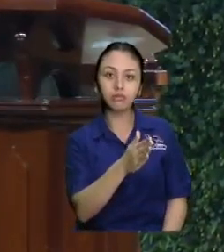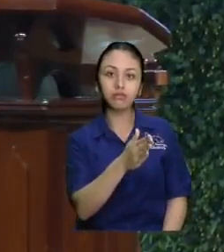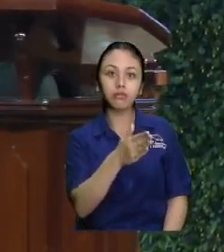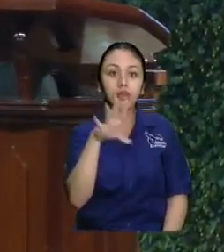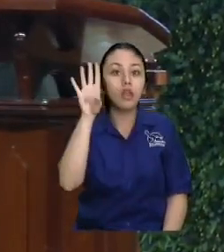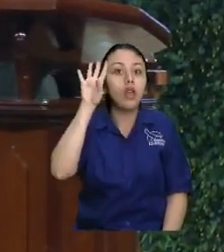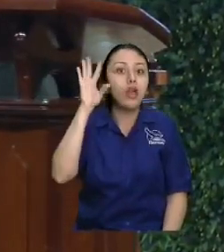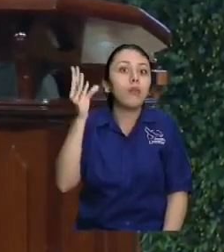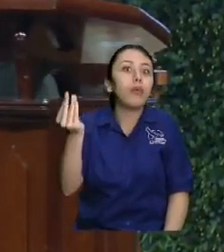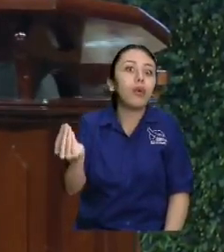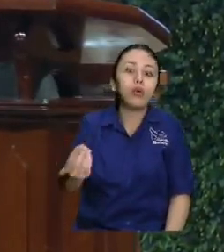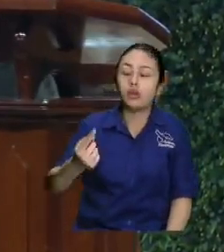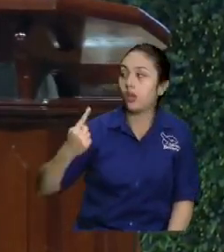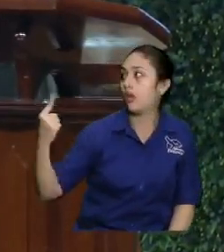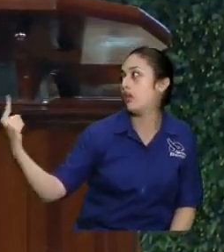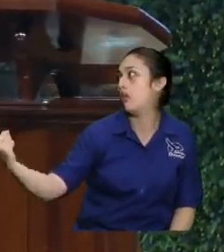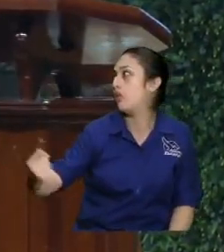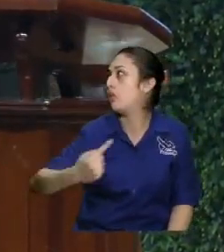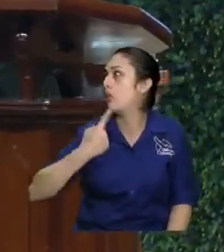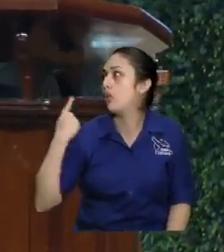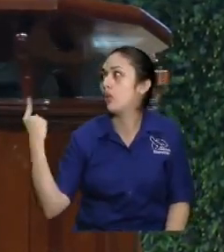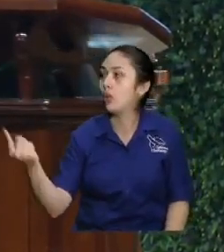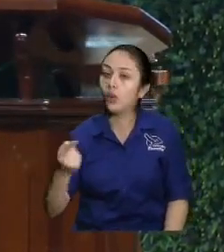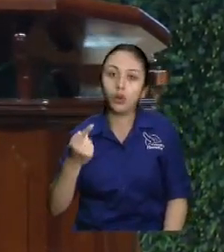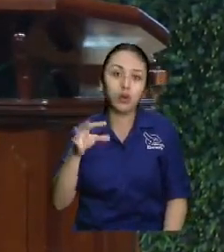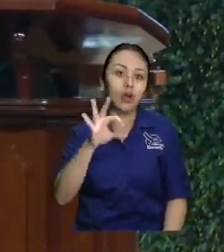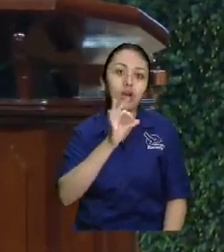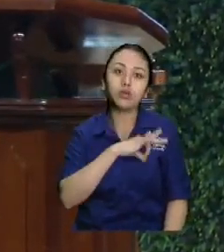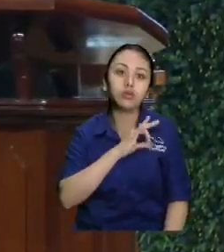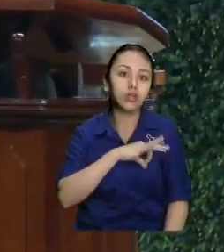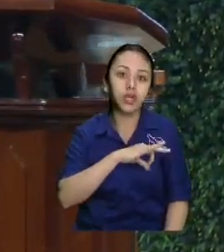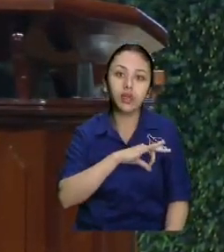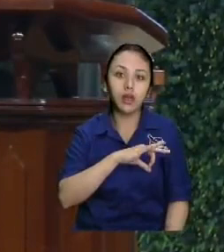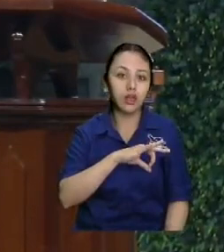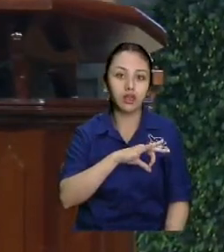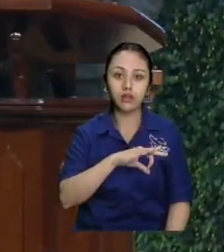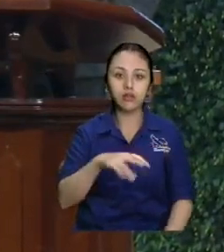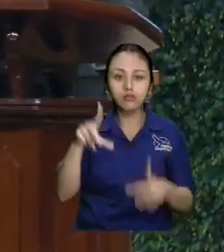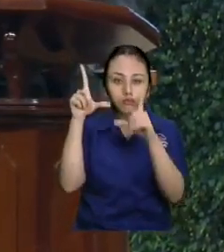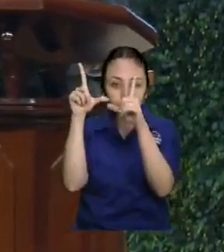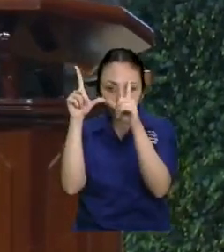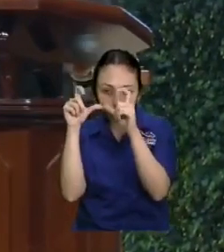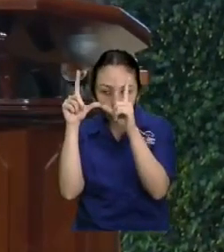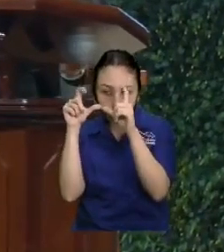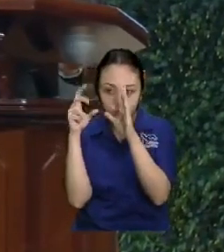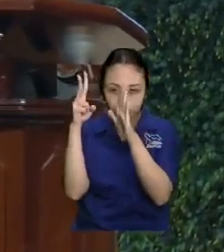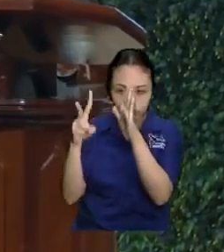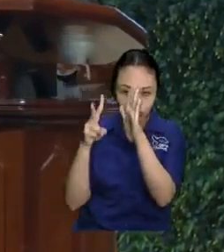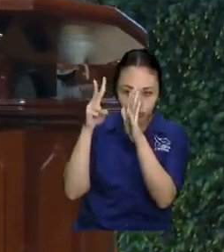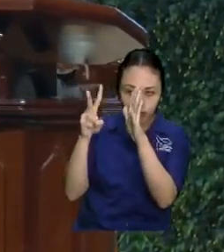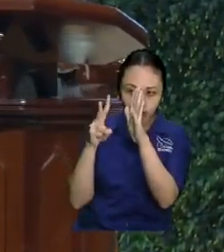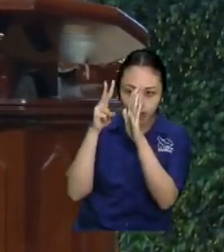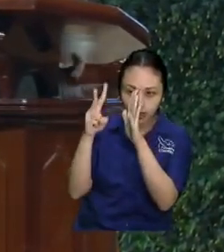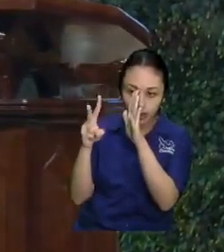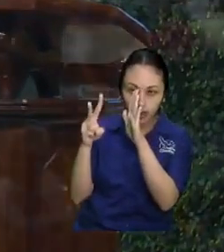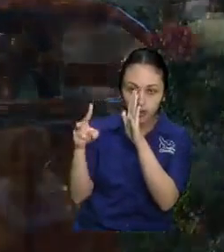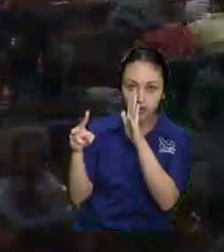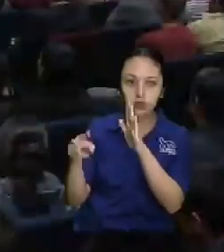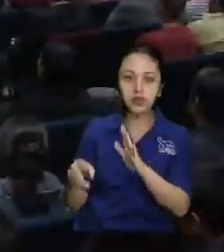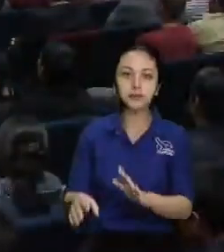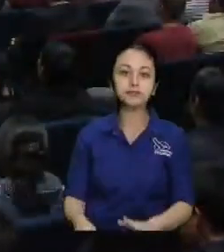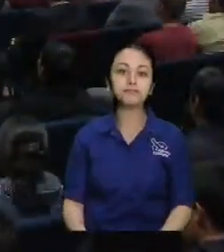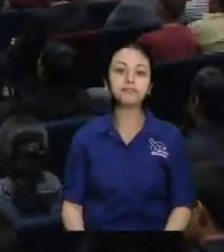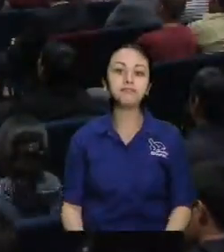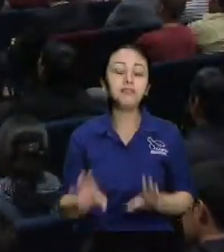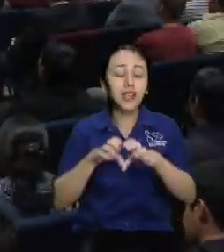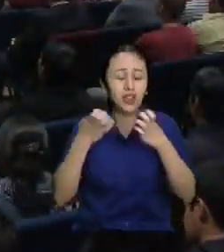Porque toda la sociedad, hasta fotografías y video le toman. Entonces